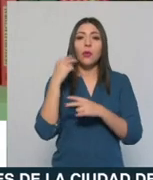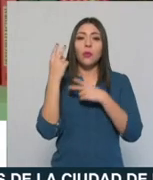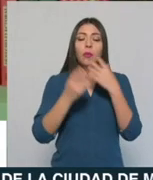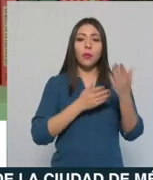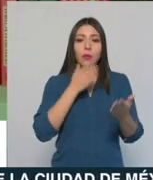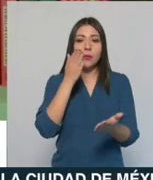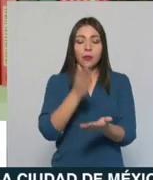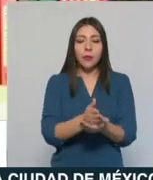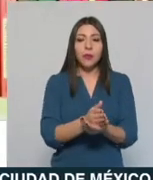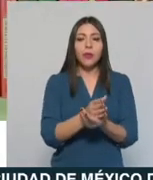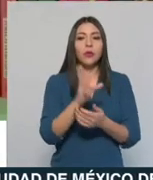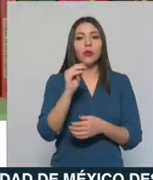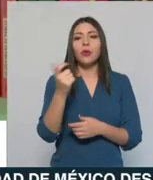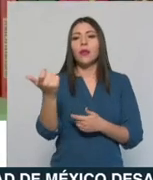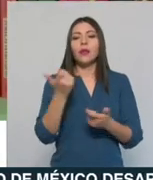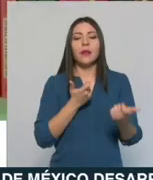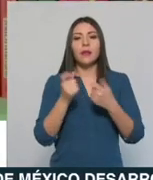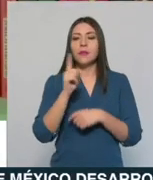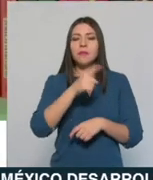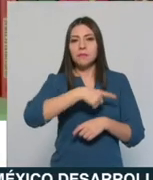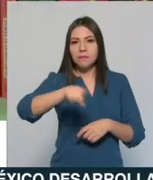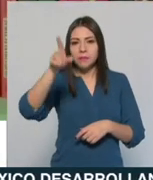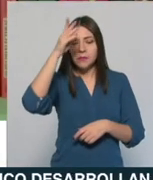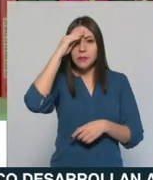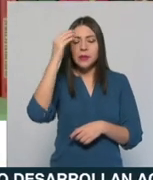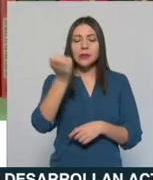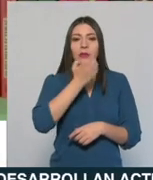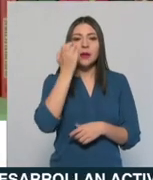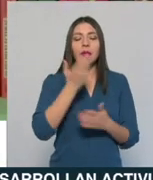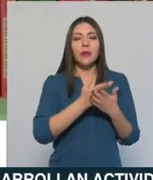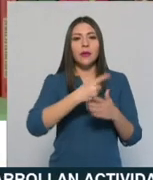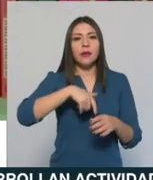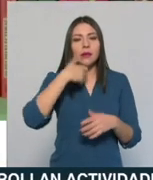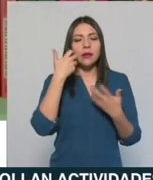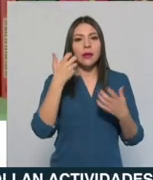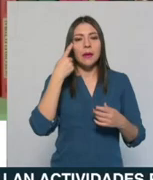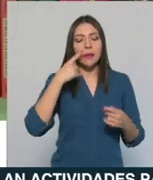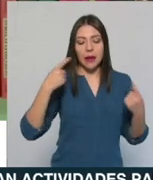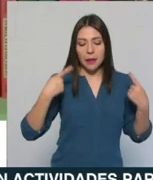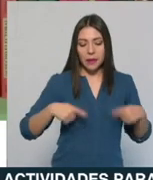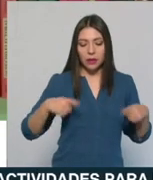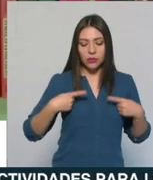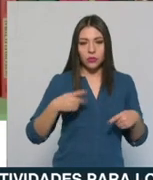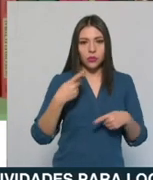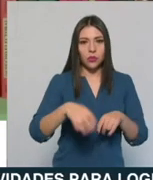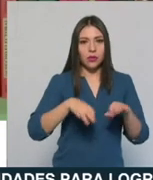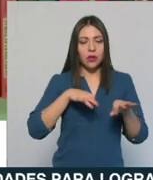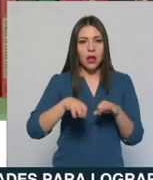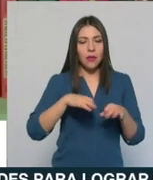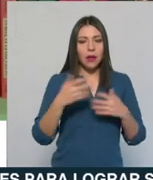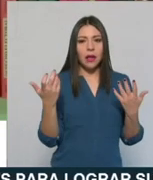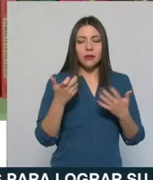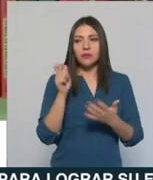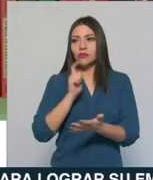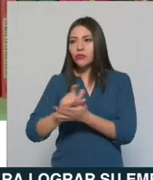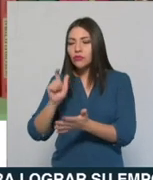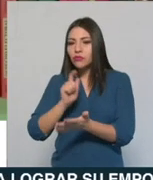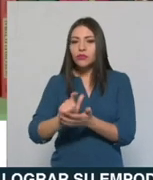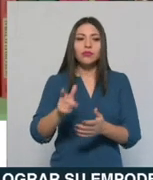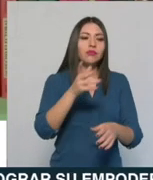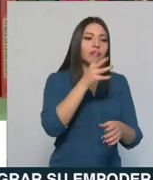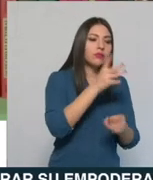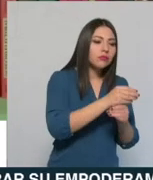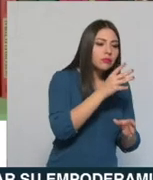no recaudando dinero. Nosotros vamos a educarnos a que la gente realice el trabajo comunitario. Nos interesa más de